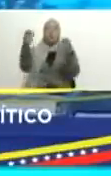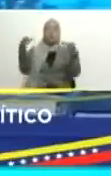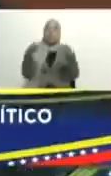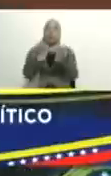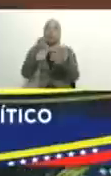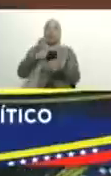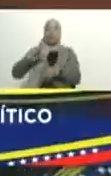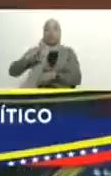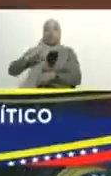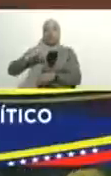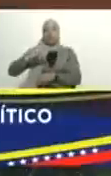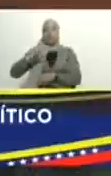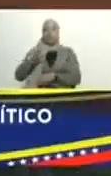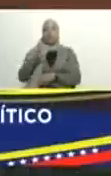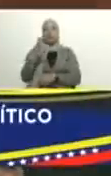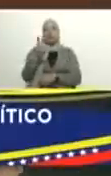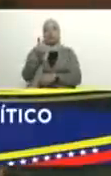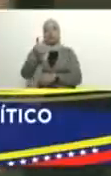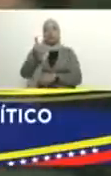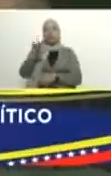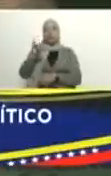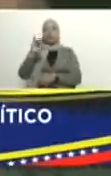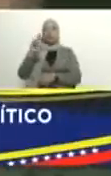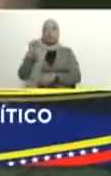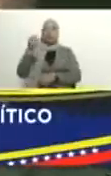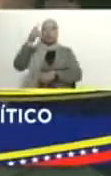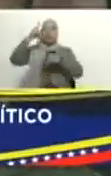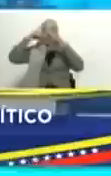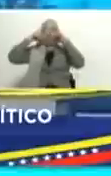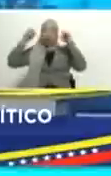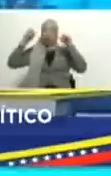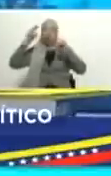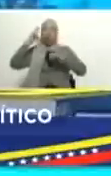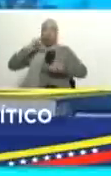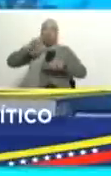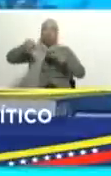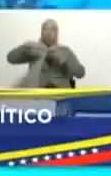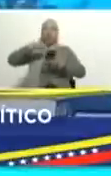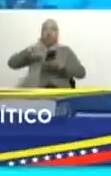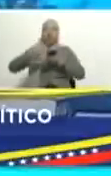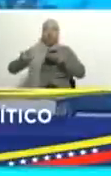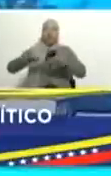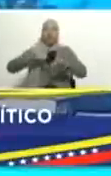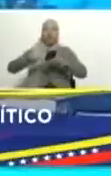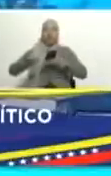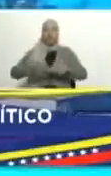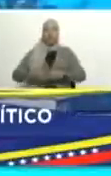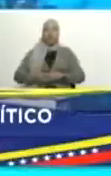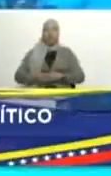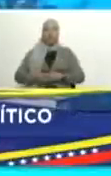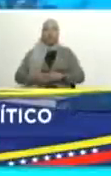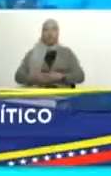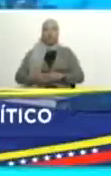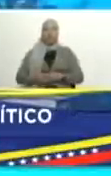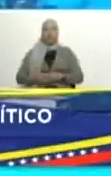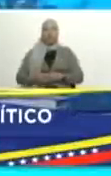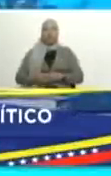SEBIN, Servicio Bolivariano de Inteligencia Nacional, el mayor